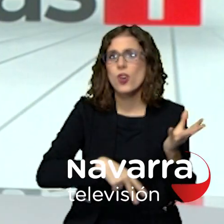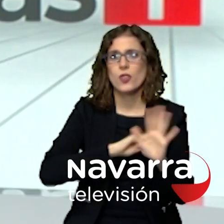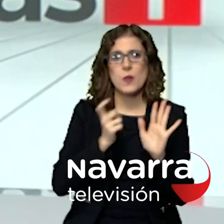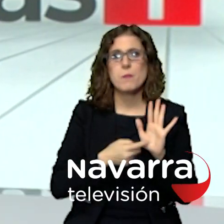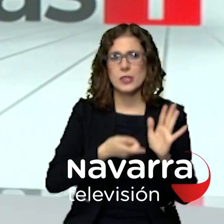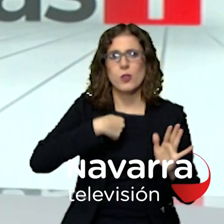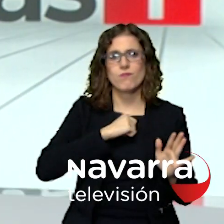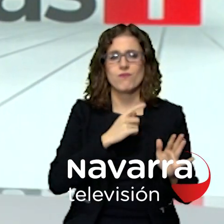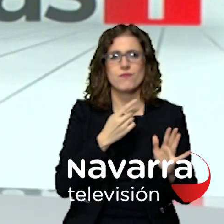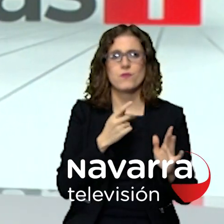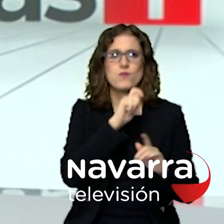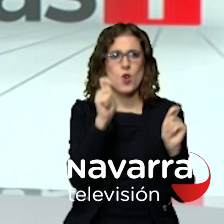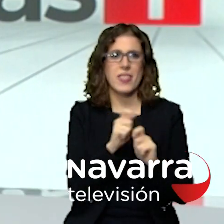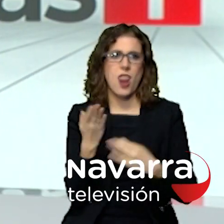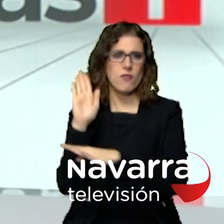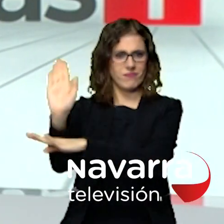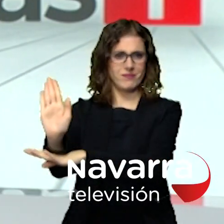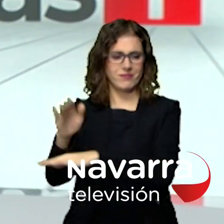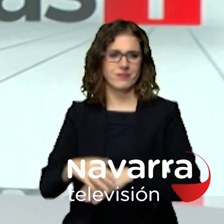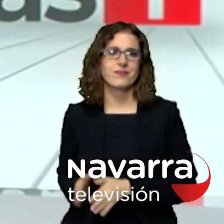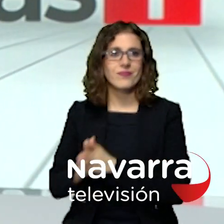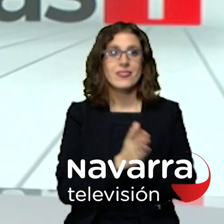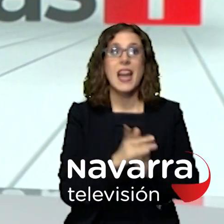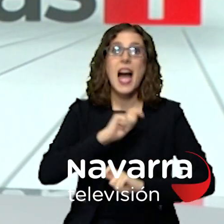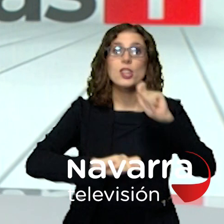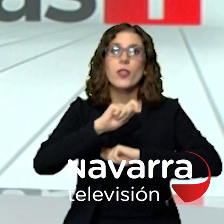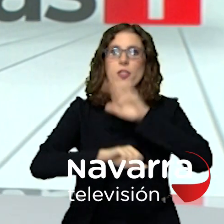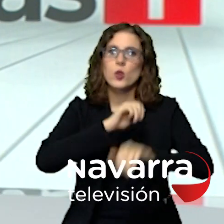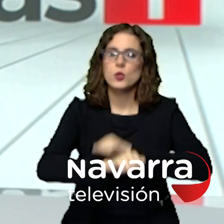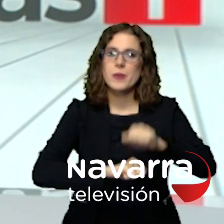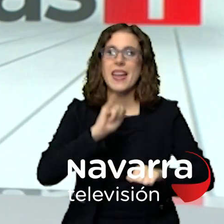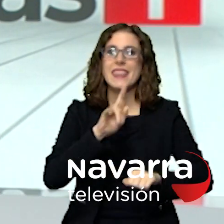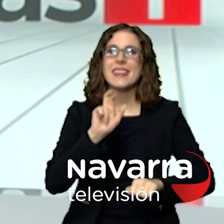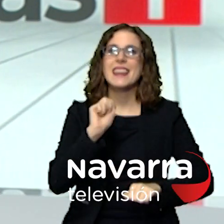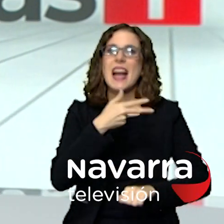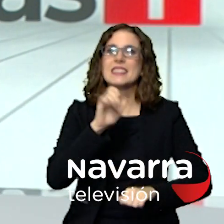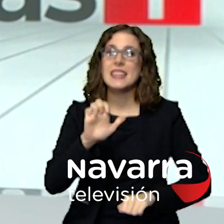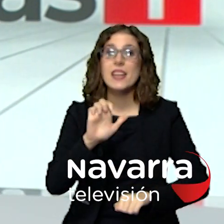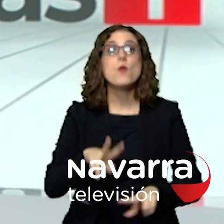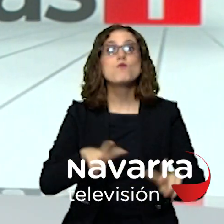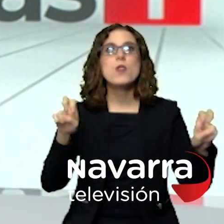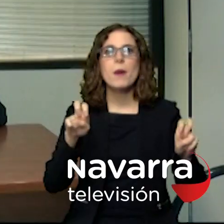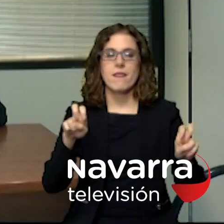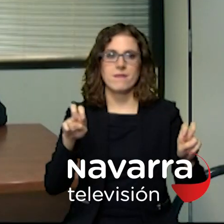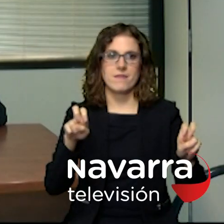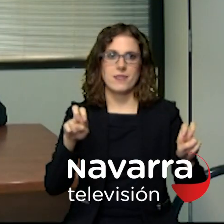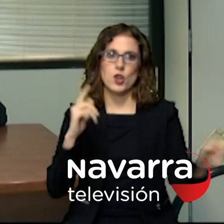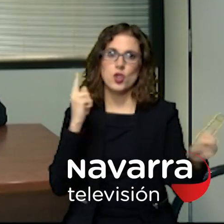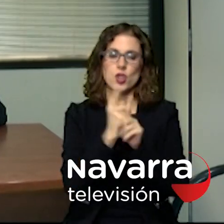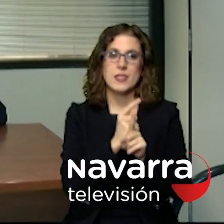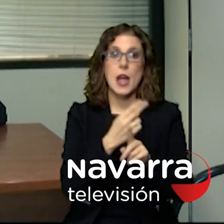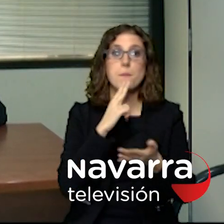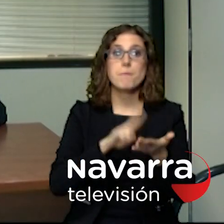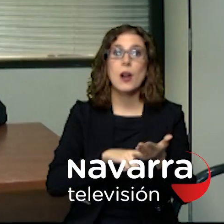La Asociación de Consumidores Irache ha conseguido una nueva sentencia contra el Banco Popular. Una asociación había invertido 2.500